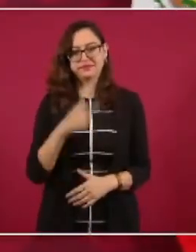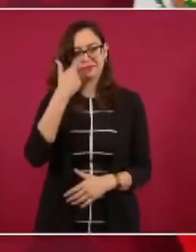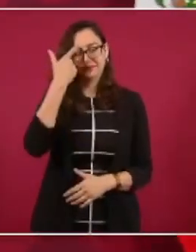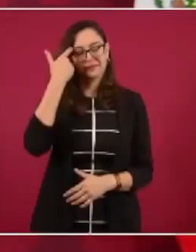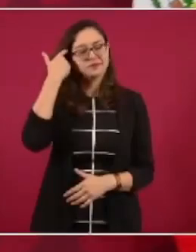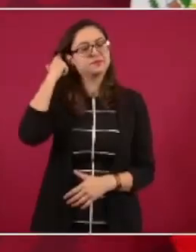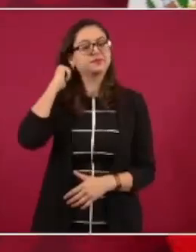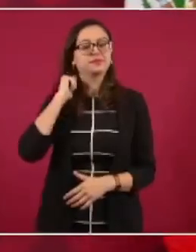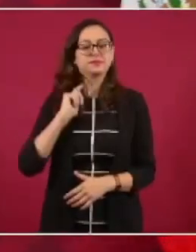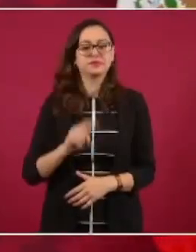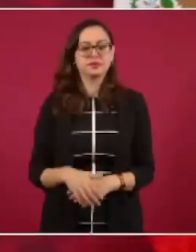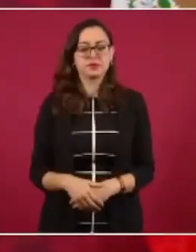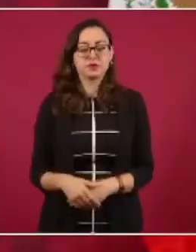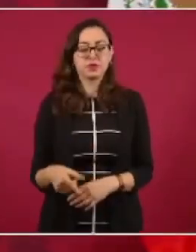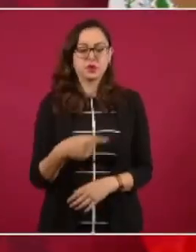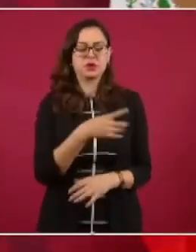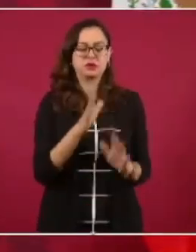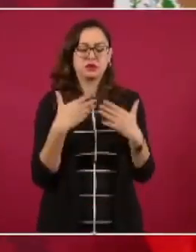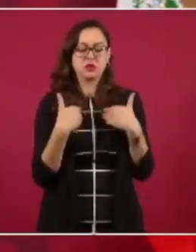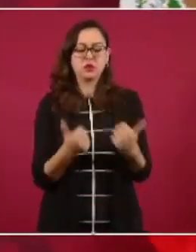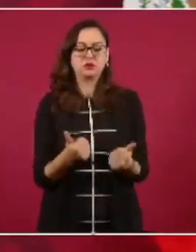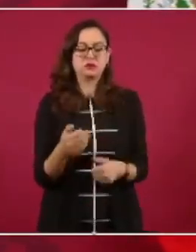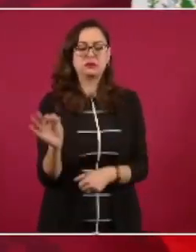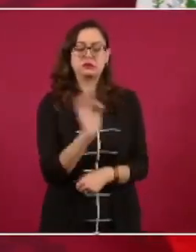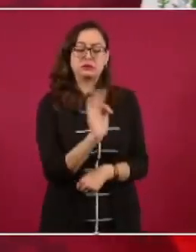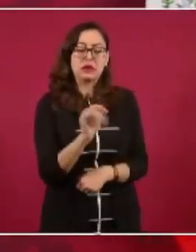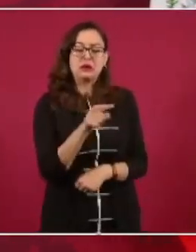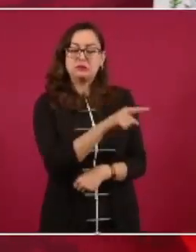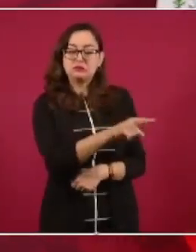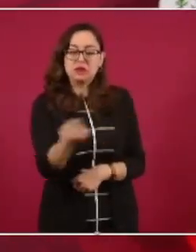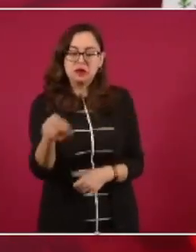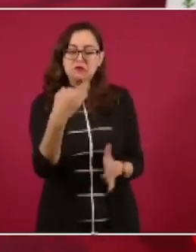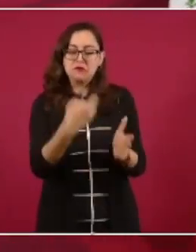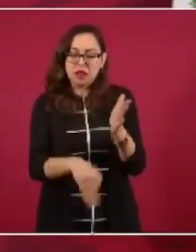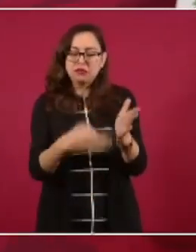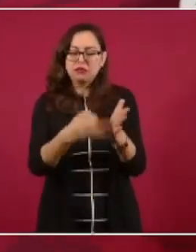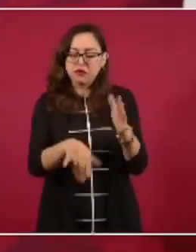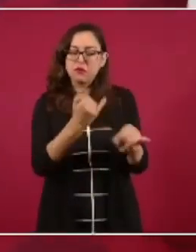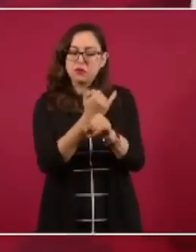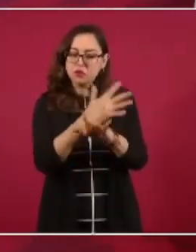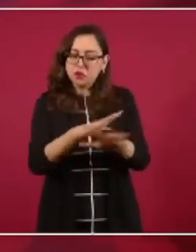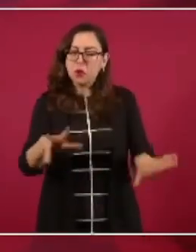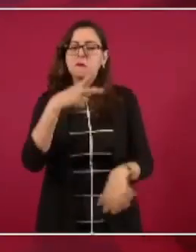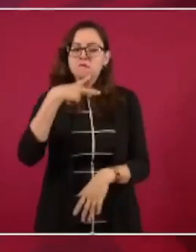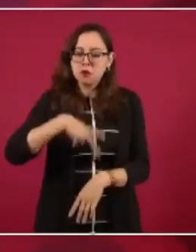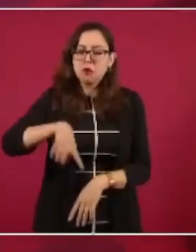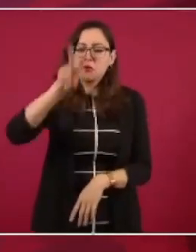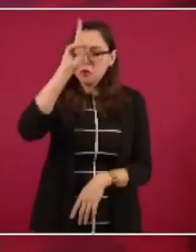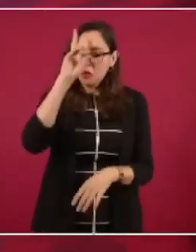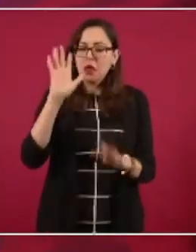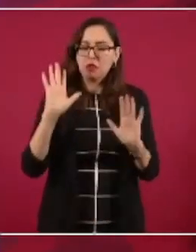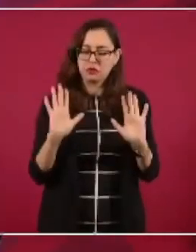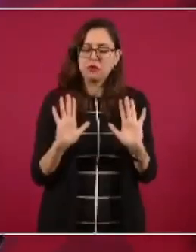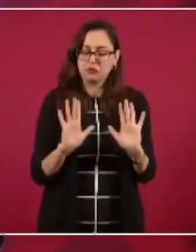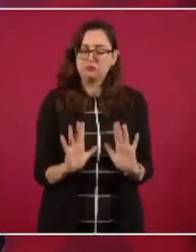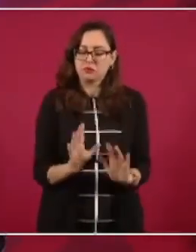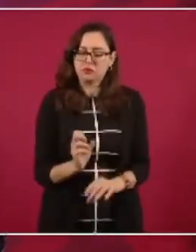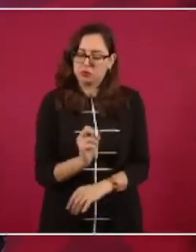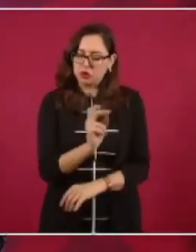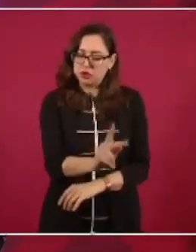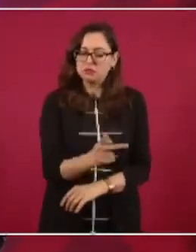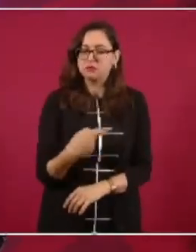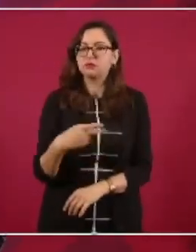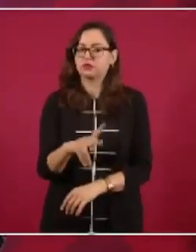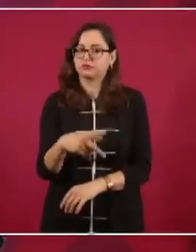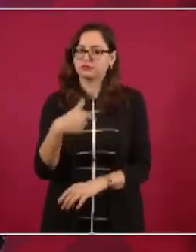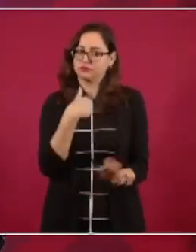saberlo todo, y menos si no se tiene la información. Pero sí, a nosotros nos permite aclarar.